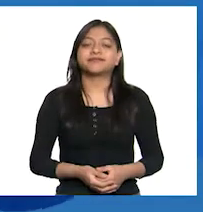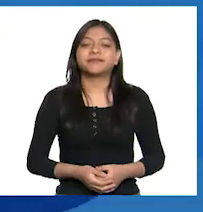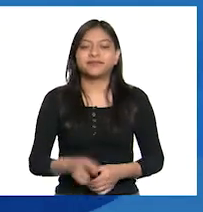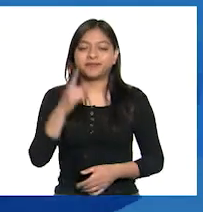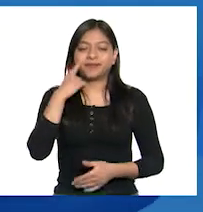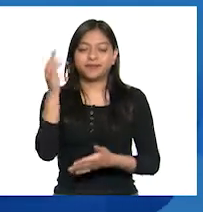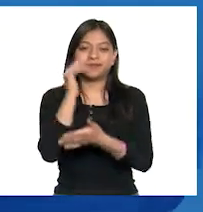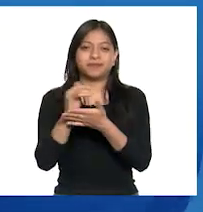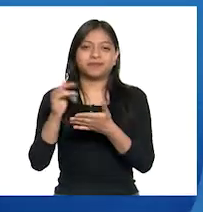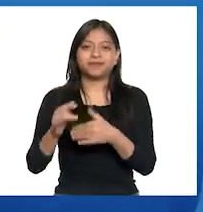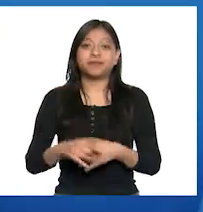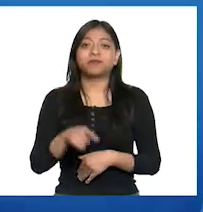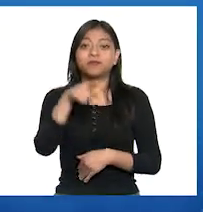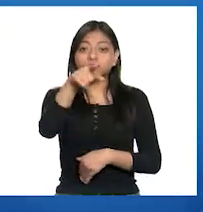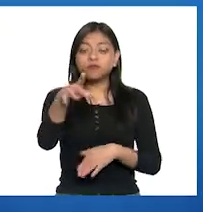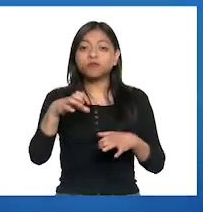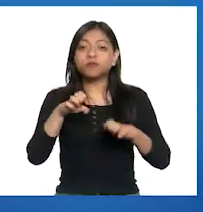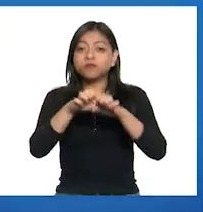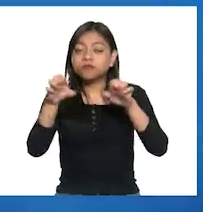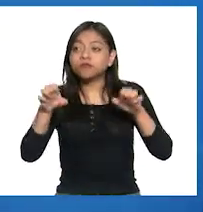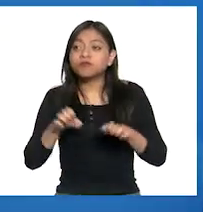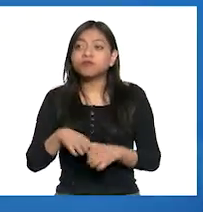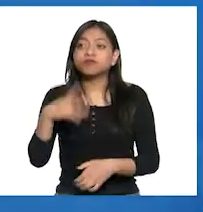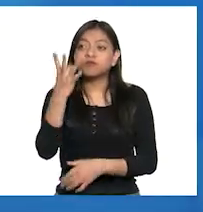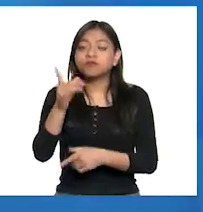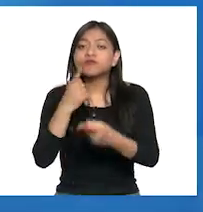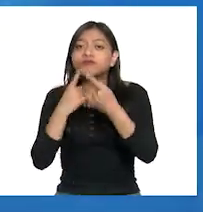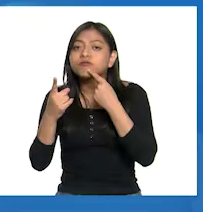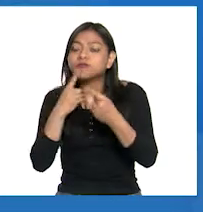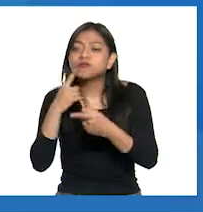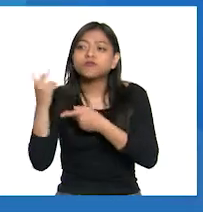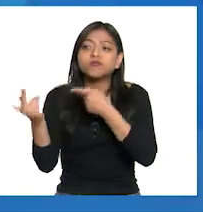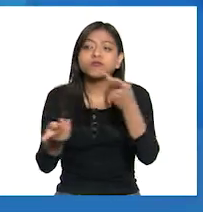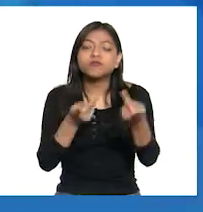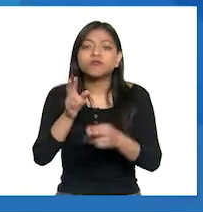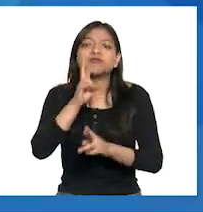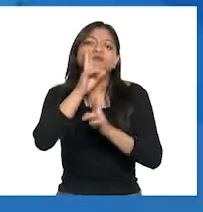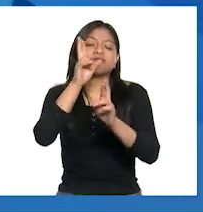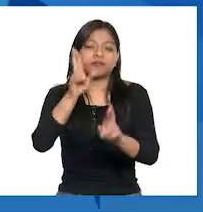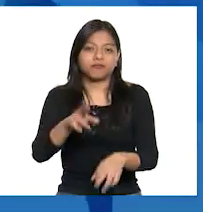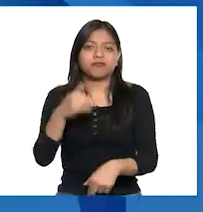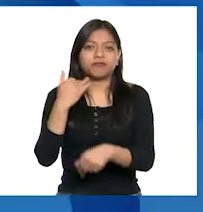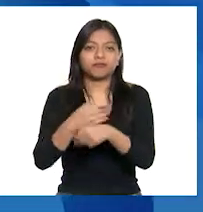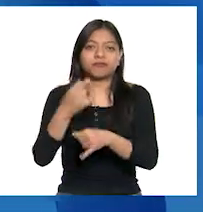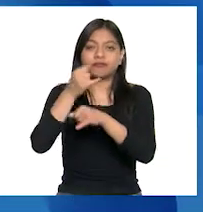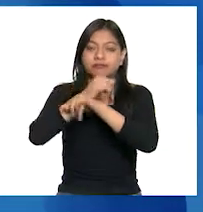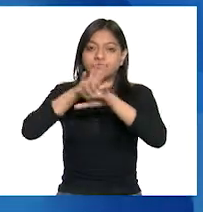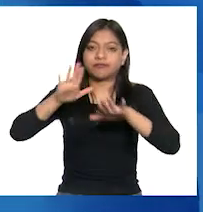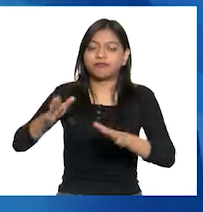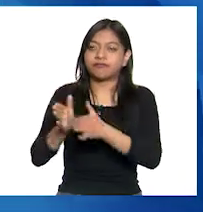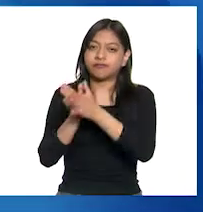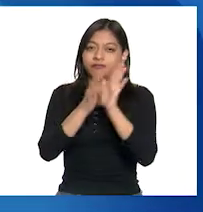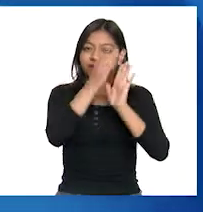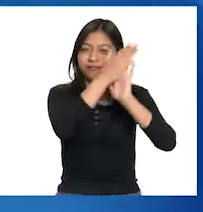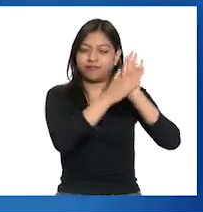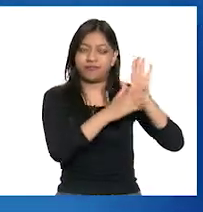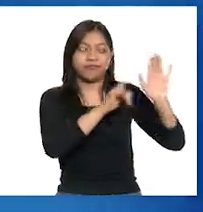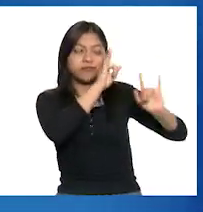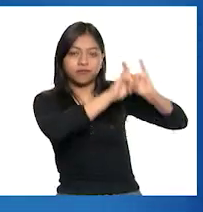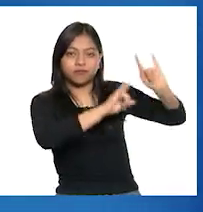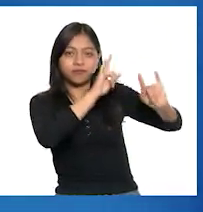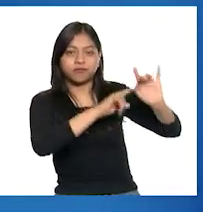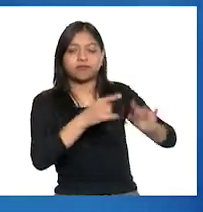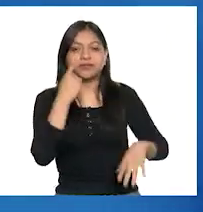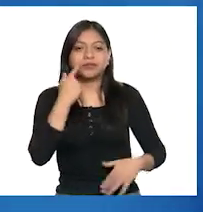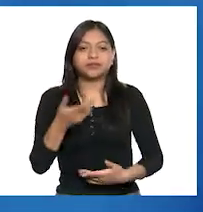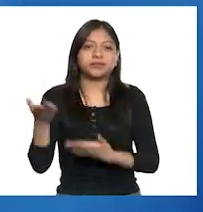Dice así. En equipos, contesten las preguntas con base en la información del cartel. Ok. Nuevamente